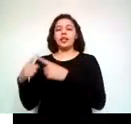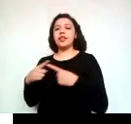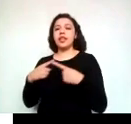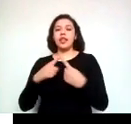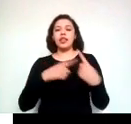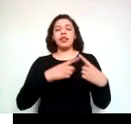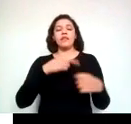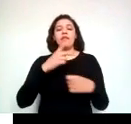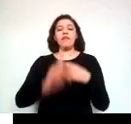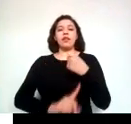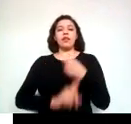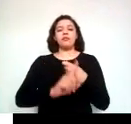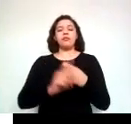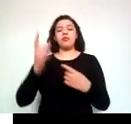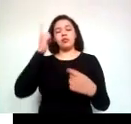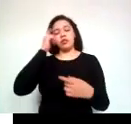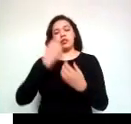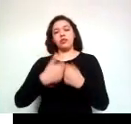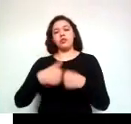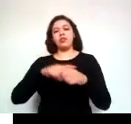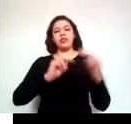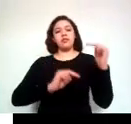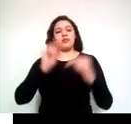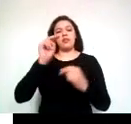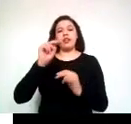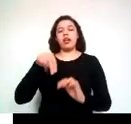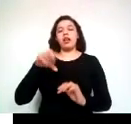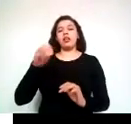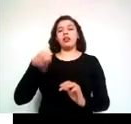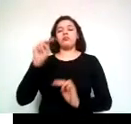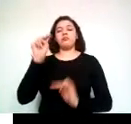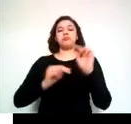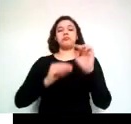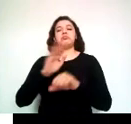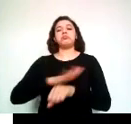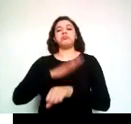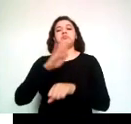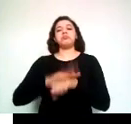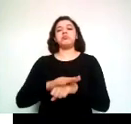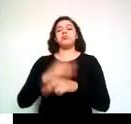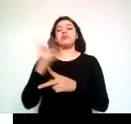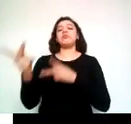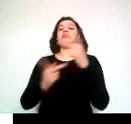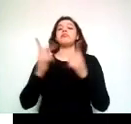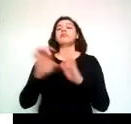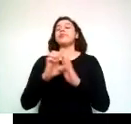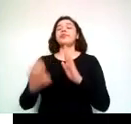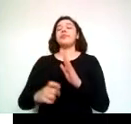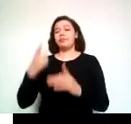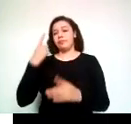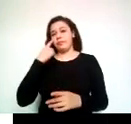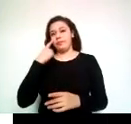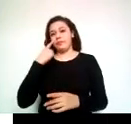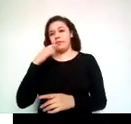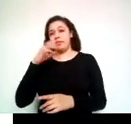riesgo psicosocial que mide la norma. ¿Okay? Y estos son el tipo de preguntas que nos hace. Nos dice, para responder las